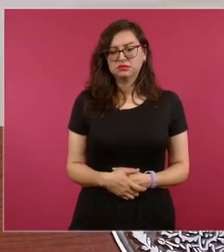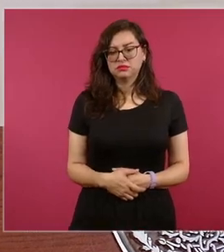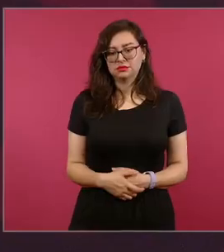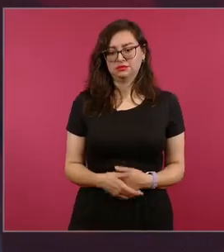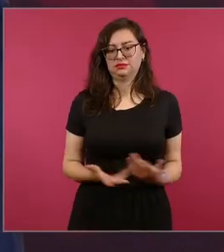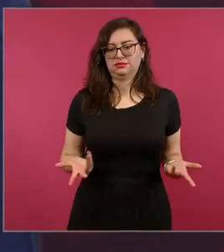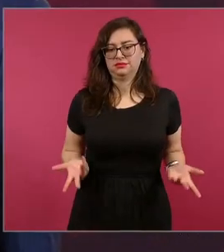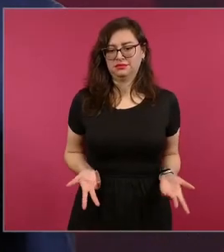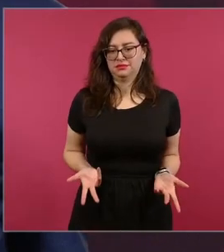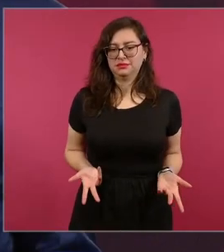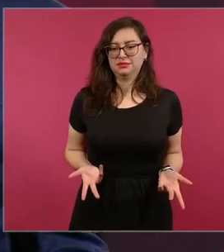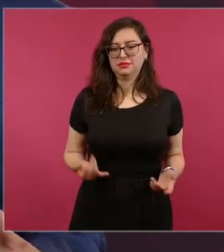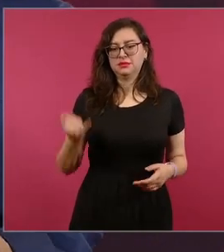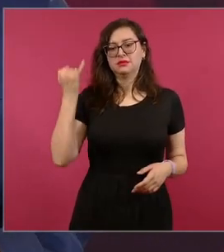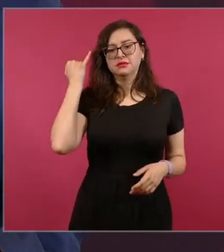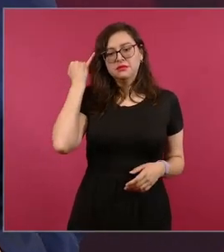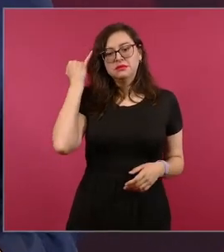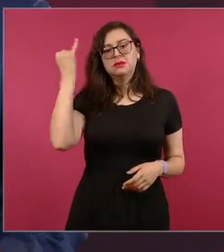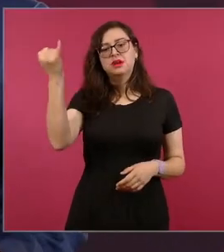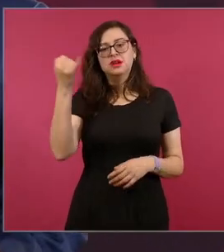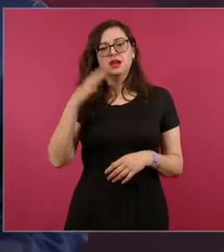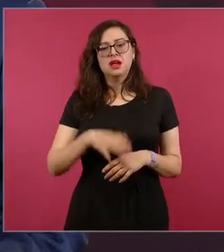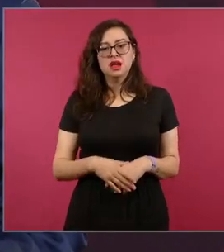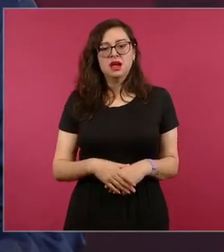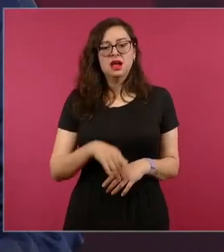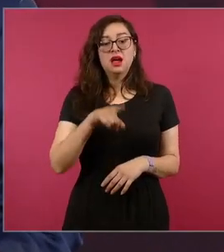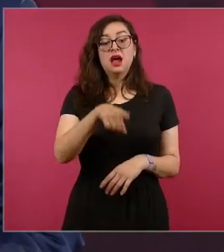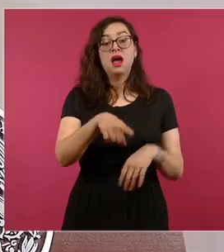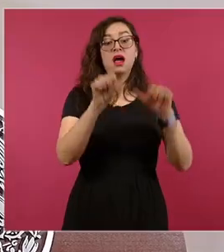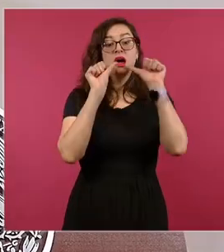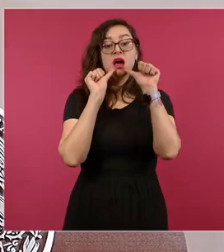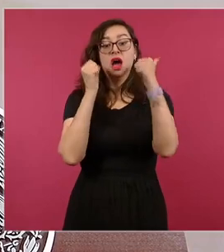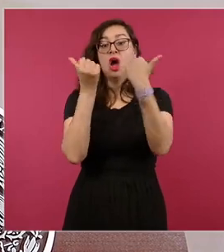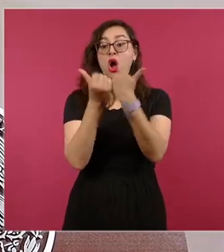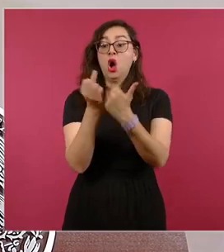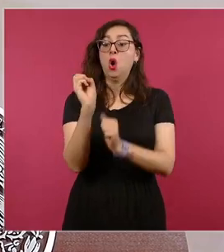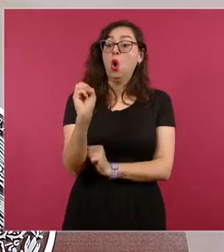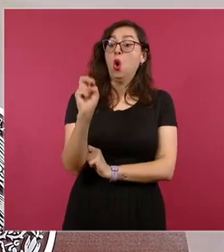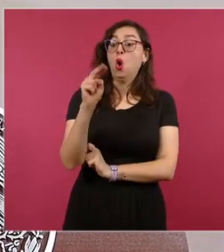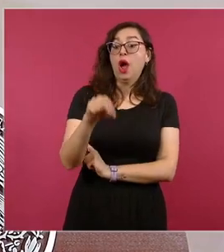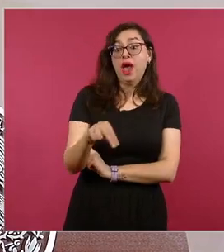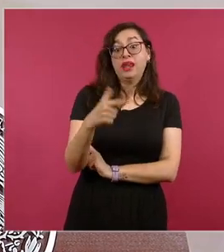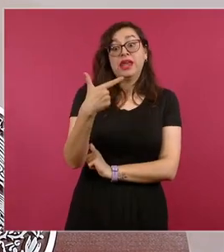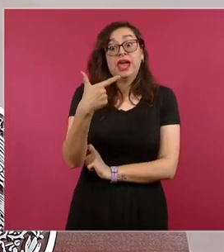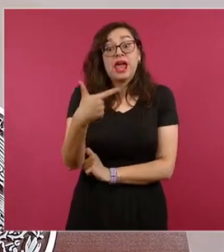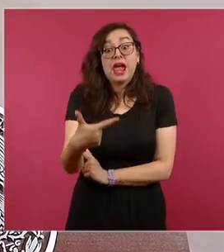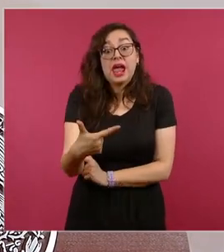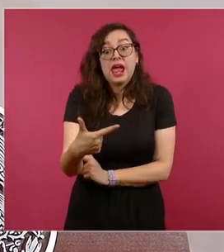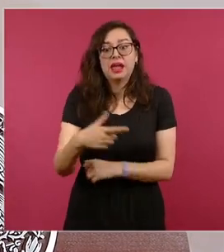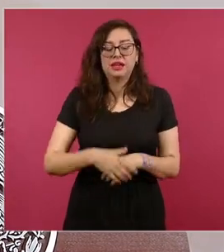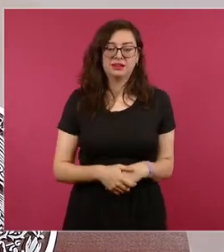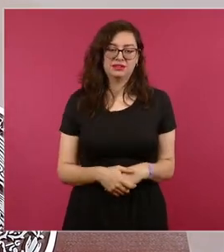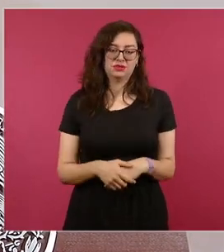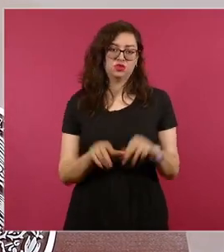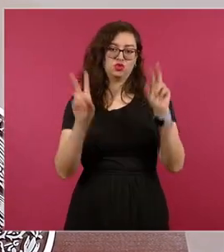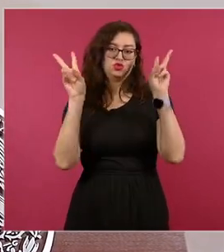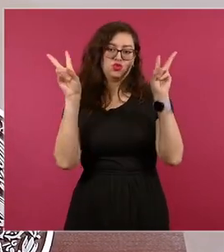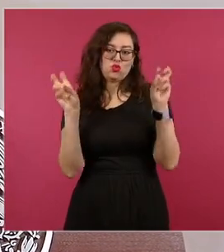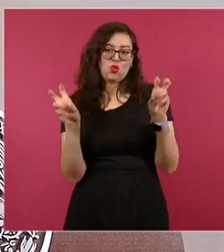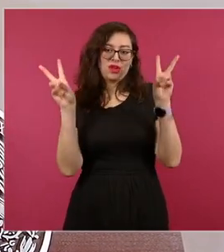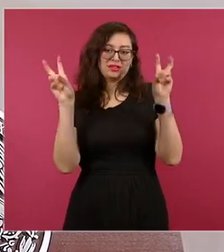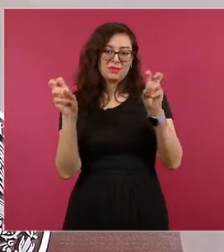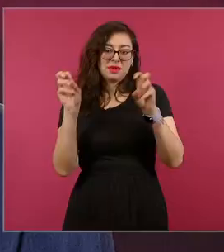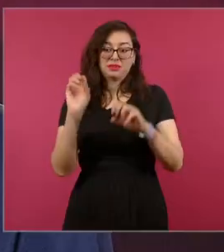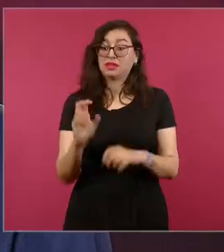financiar una supuesta organización no gubernamental que está dedicada por